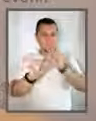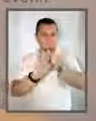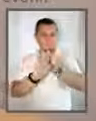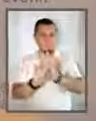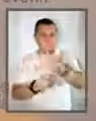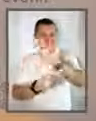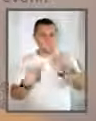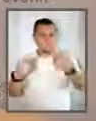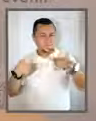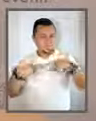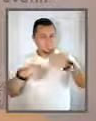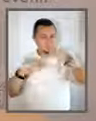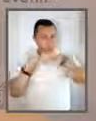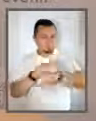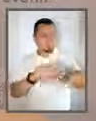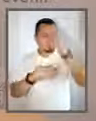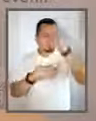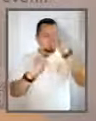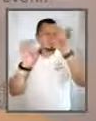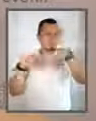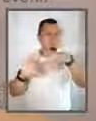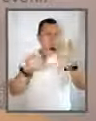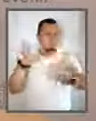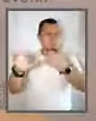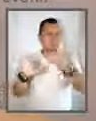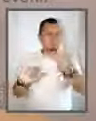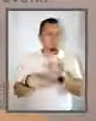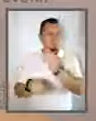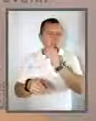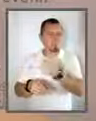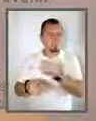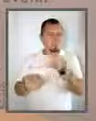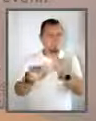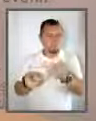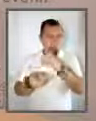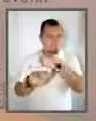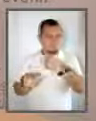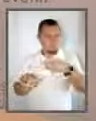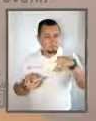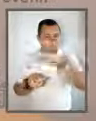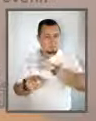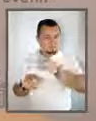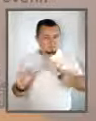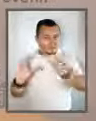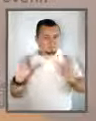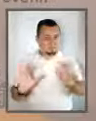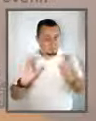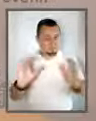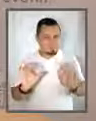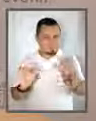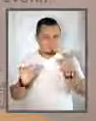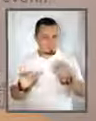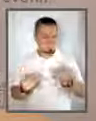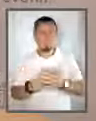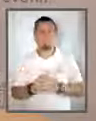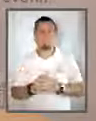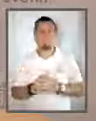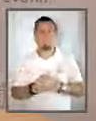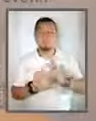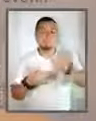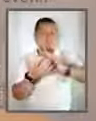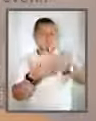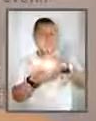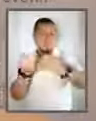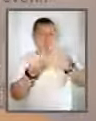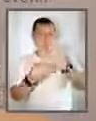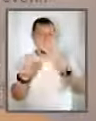COVID-19. Es importante decir que seguiremos comunicando a través de todas nuestras plataformas oficiales. Agradecemos